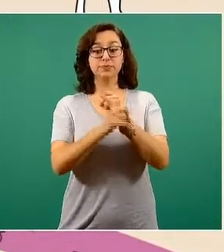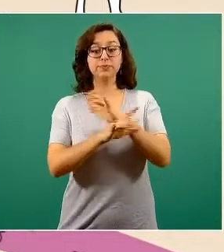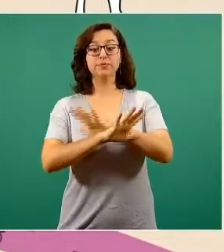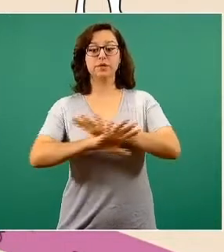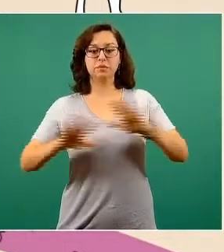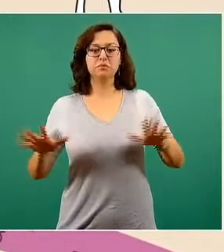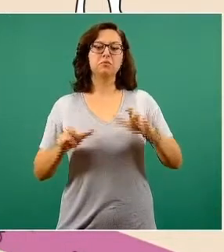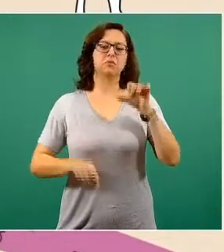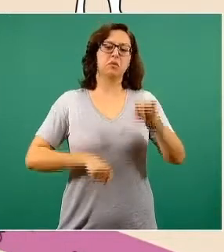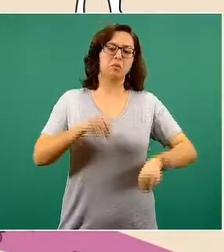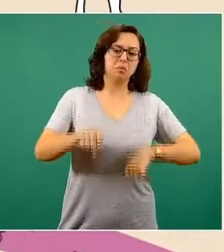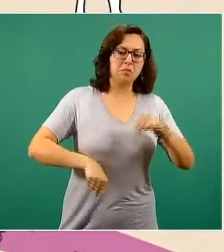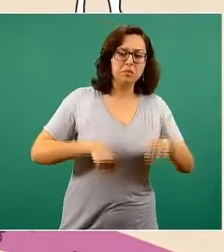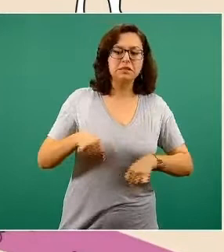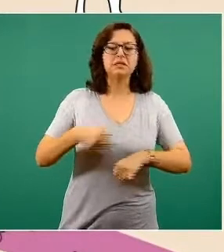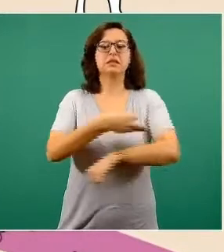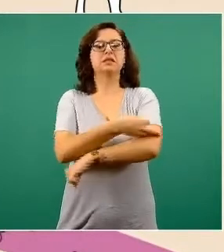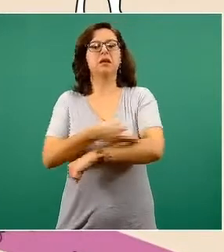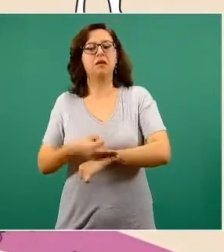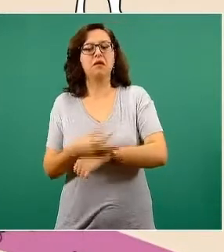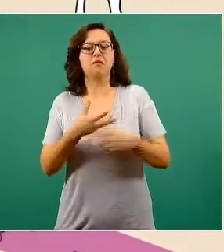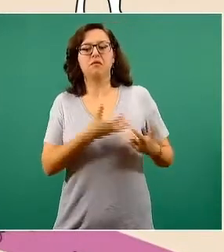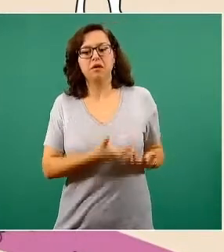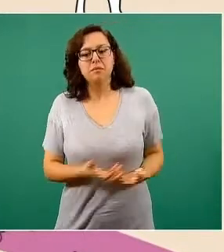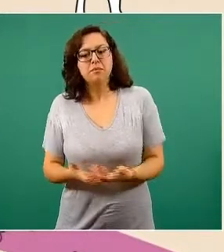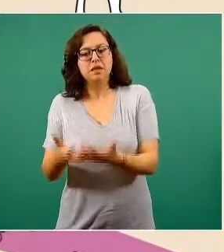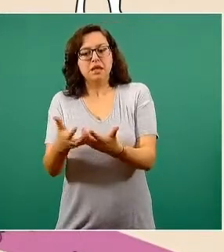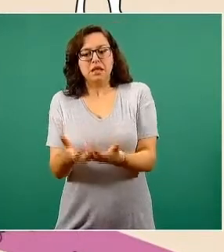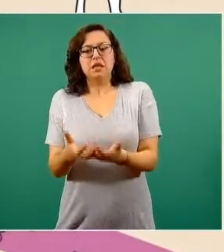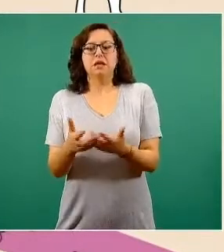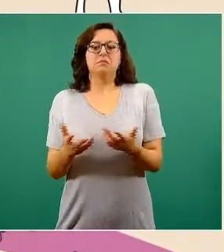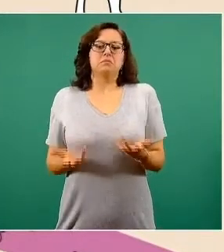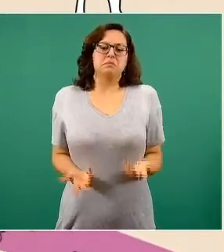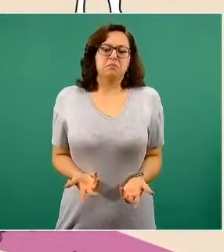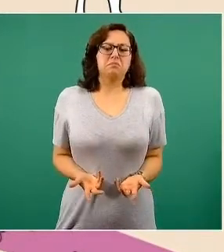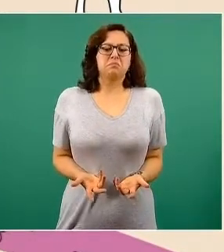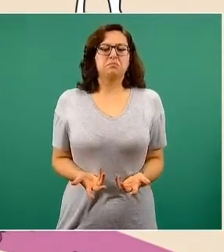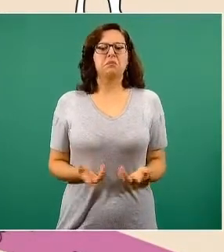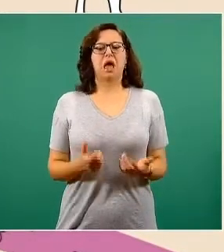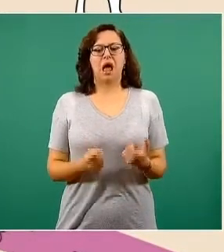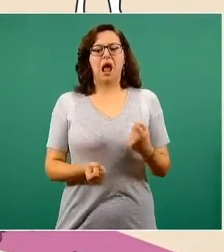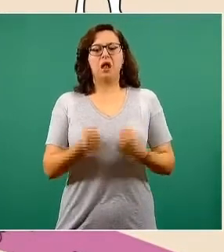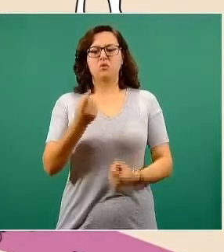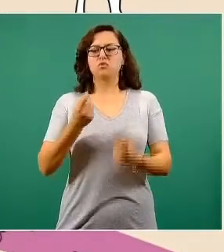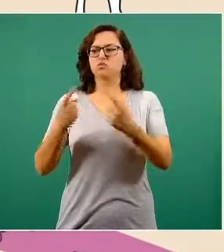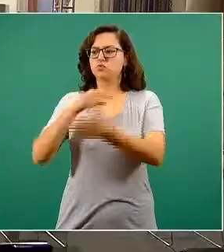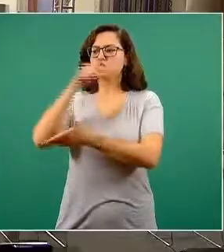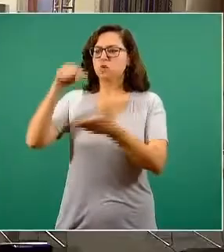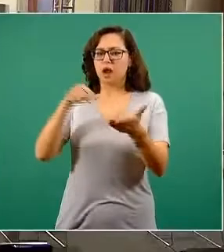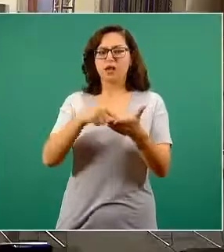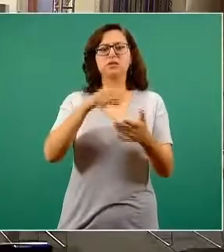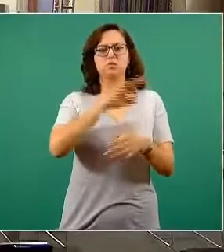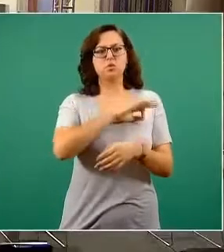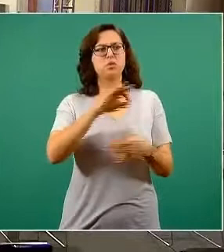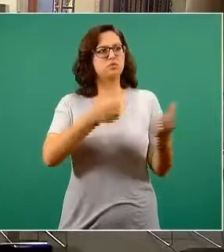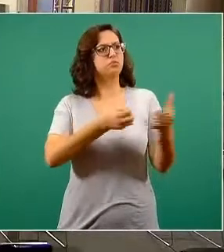salir en bicicleta, salir con la familia, retomar nuestra ciudad y nuestros espacios. La que sigue.